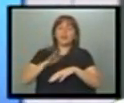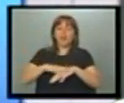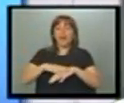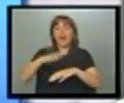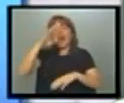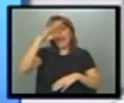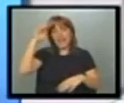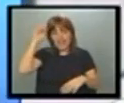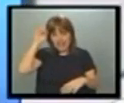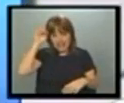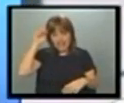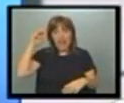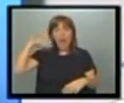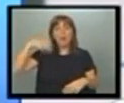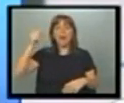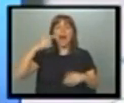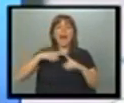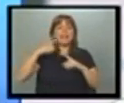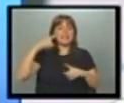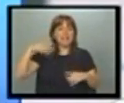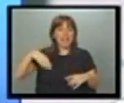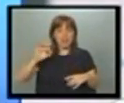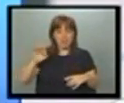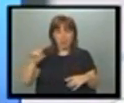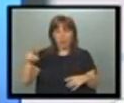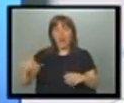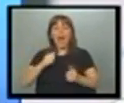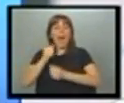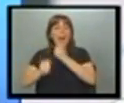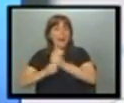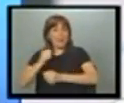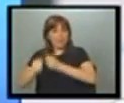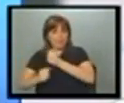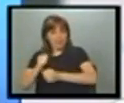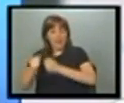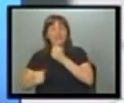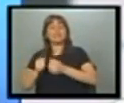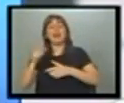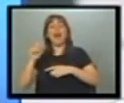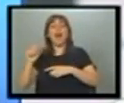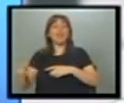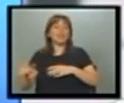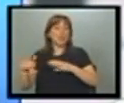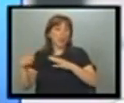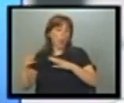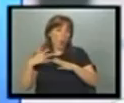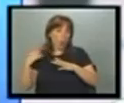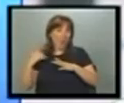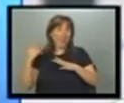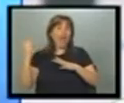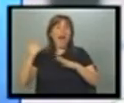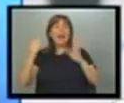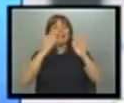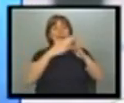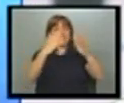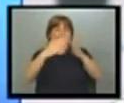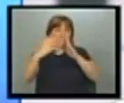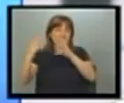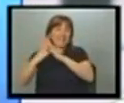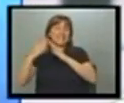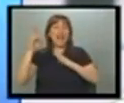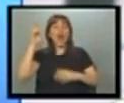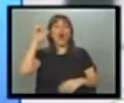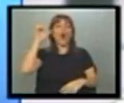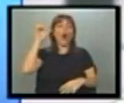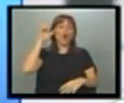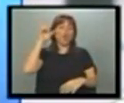esta empresa tiene en su haber 8 propiedades, algunas de ellas en Calafate, Río Gallegos, El Chaltén, Puerto Madero.